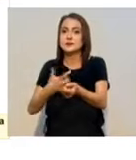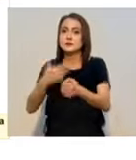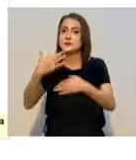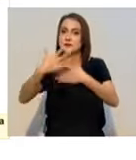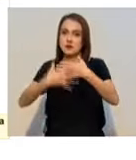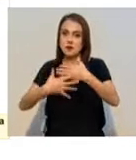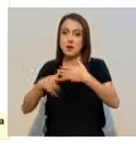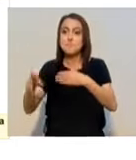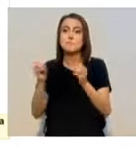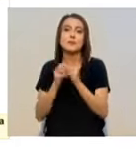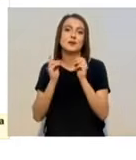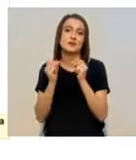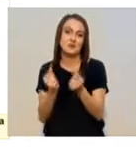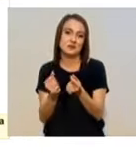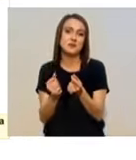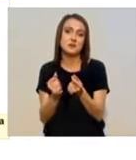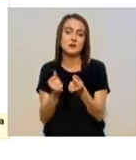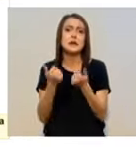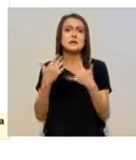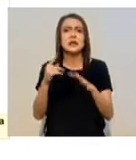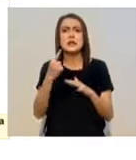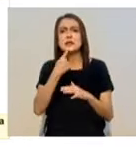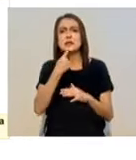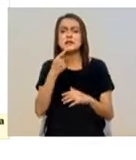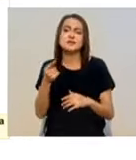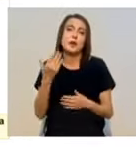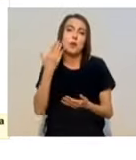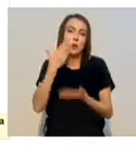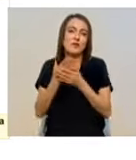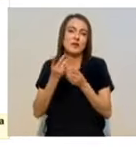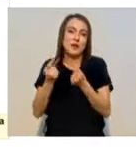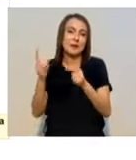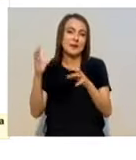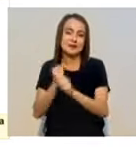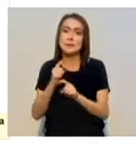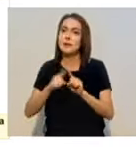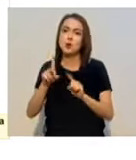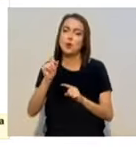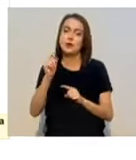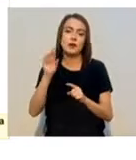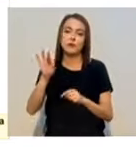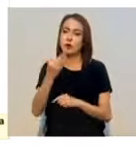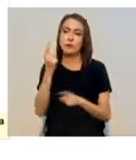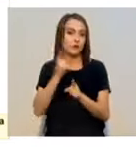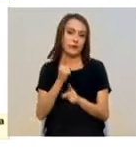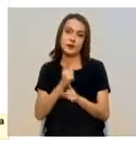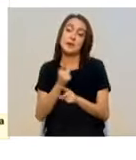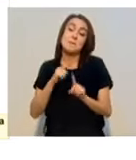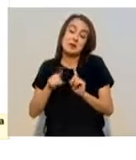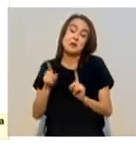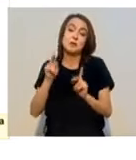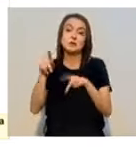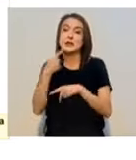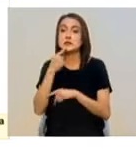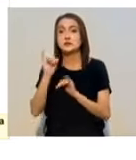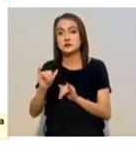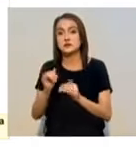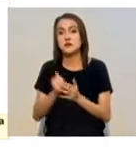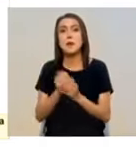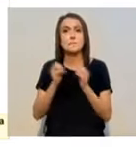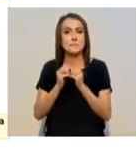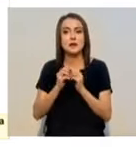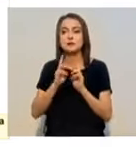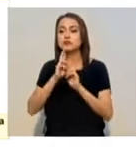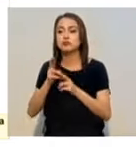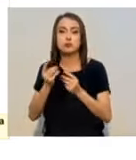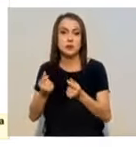Entonces también son más rápidas. En realidad se han llamado, algunos le dicen pruebas rápidas, pero no es la forma correcta de llamarlas, pero sí se obtienen mucho más veloz,